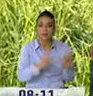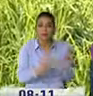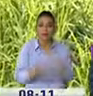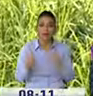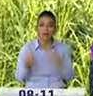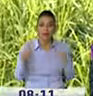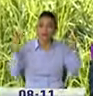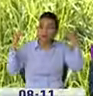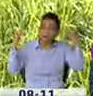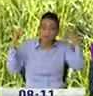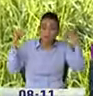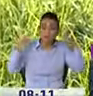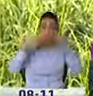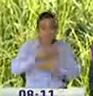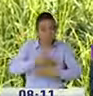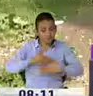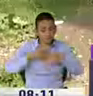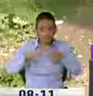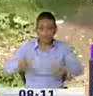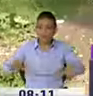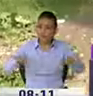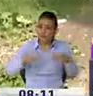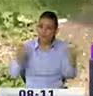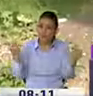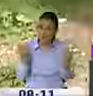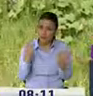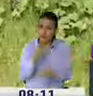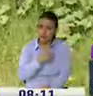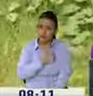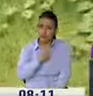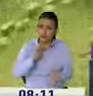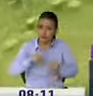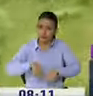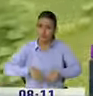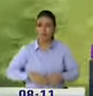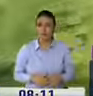iluminarias para poder disfrutar de este espacio que es suyo. En Quito informó Andrea.